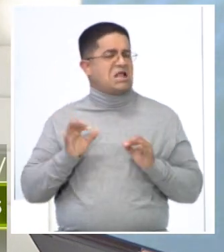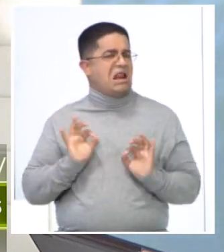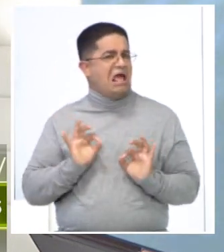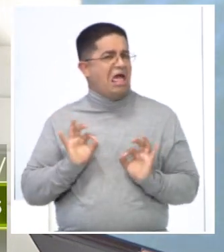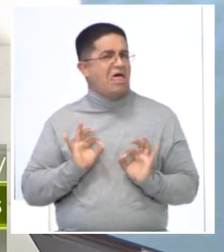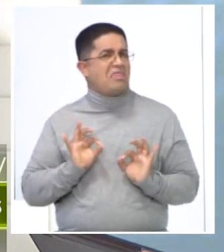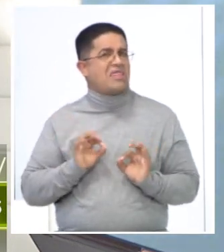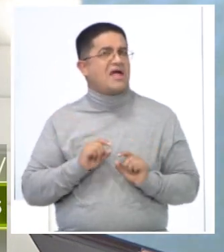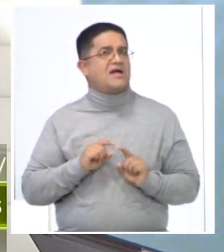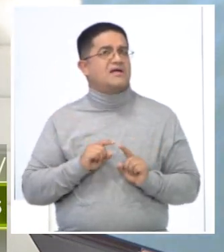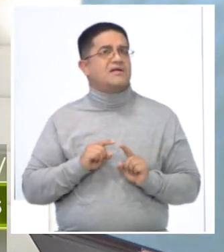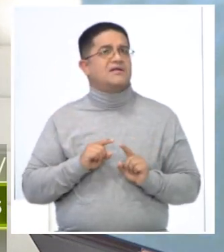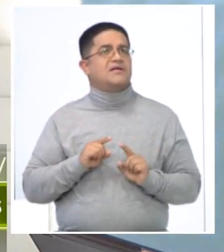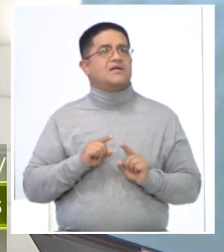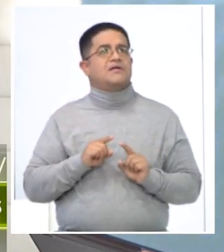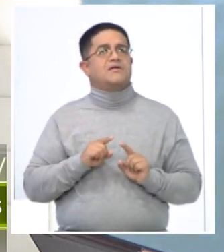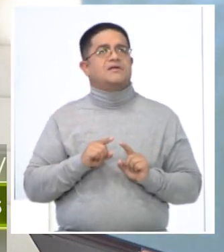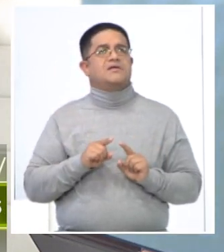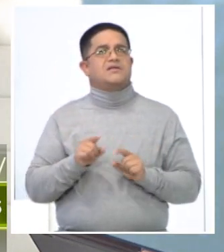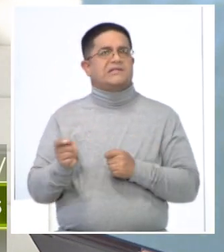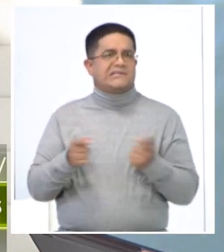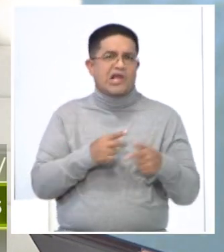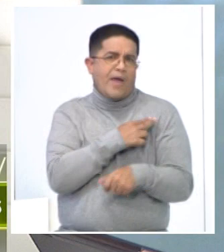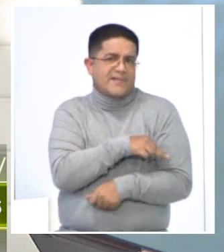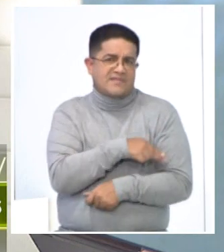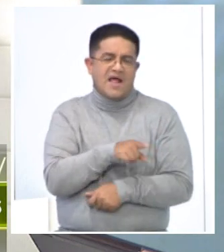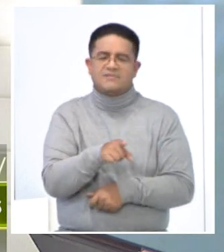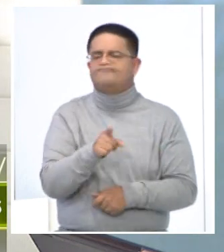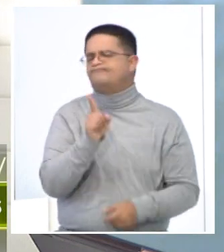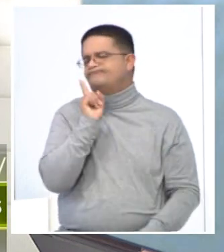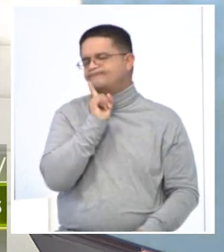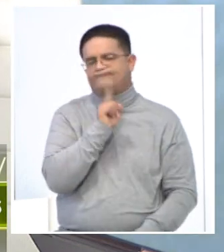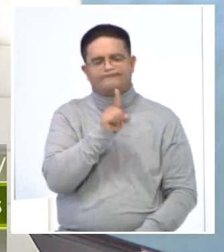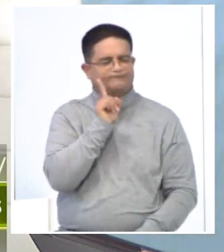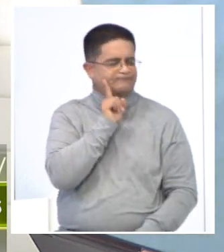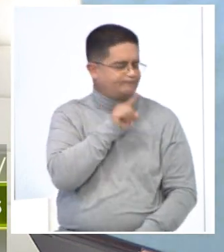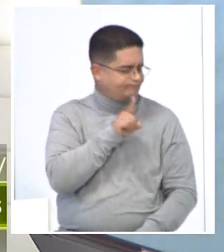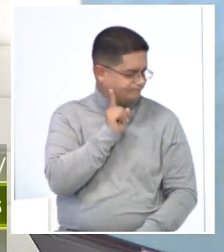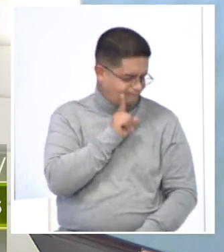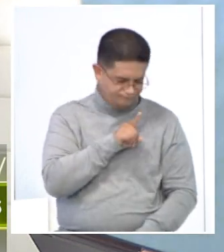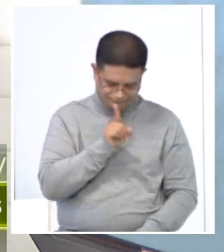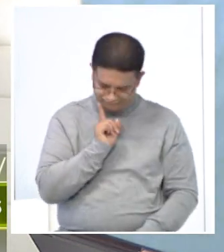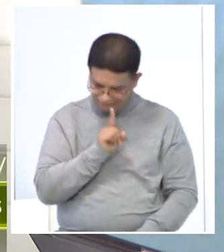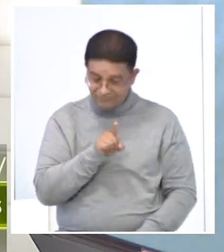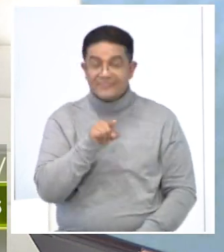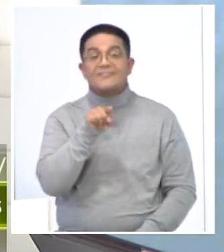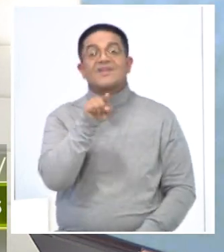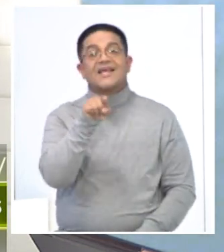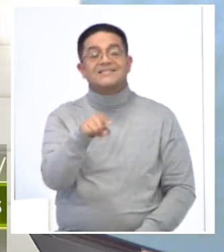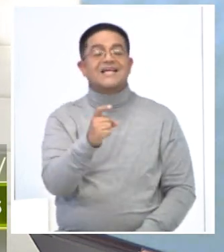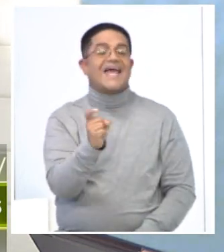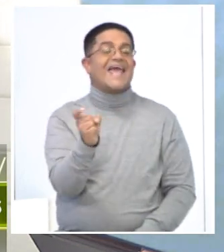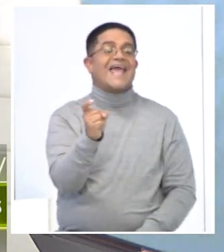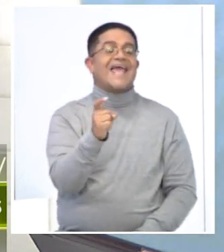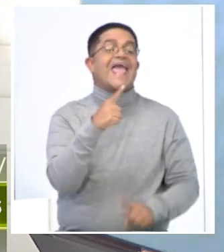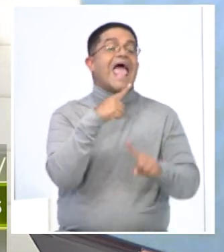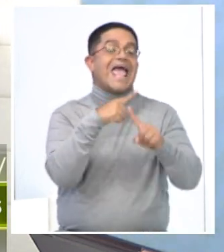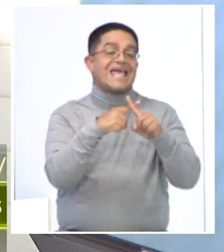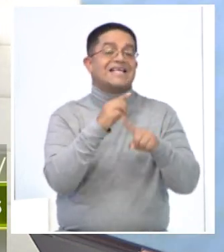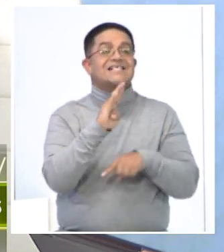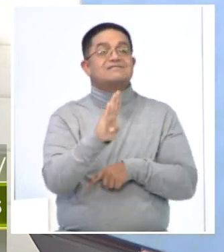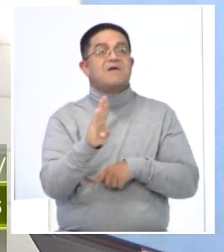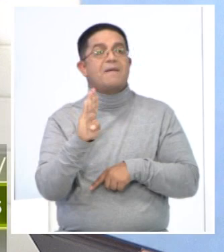ya te da una neumonía y te hospitaliza eso no es cierto la esa subvariante x bebé estuvo